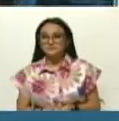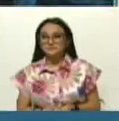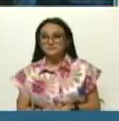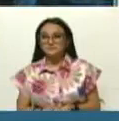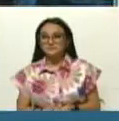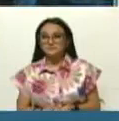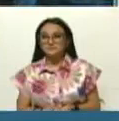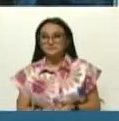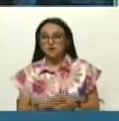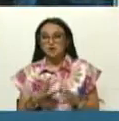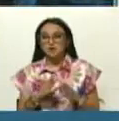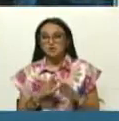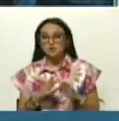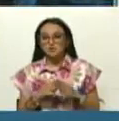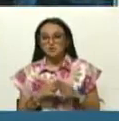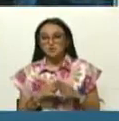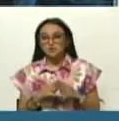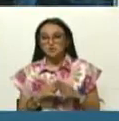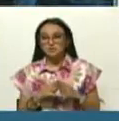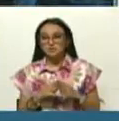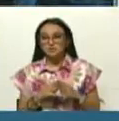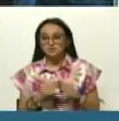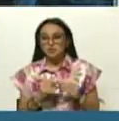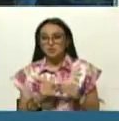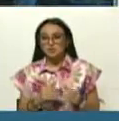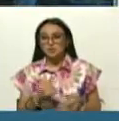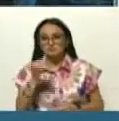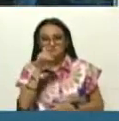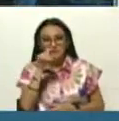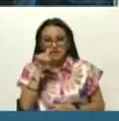Tiene todo grabado. No tocamos nada.